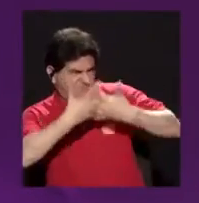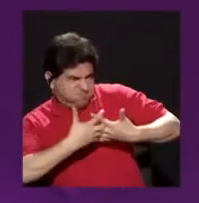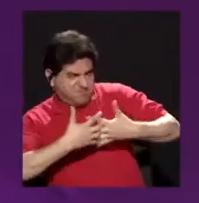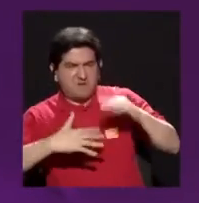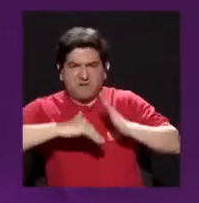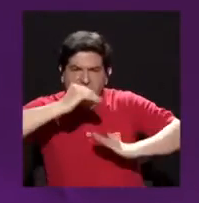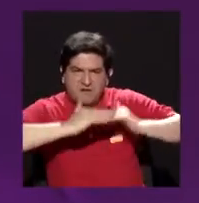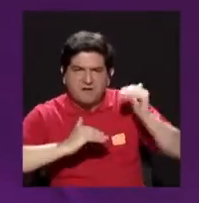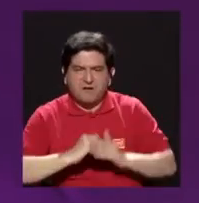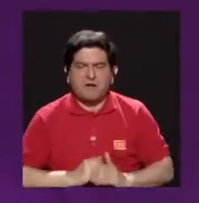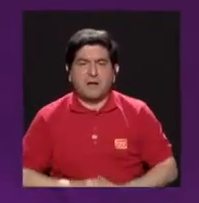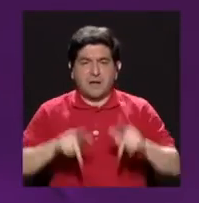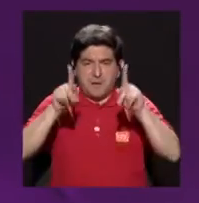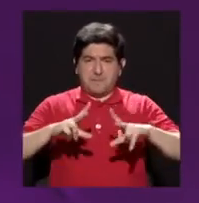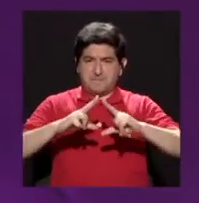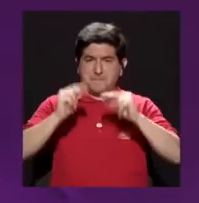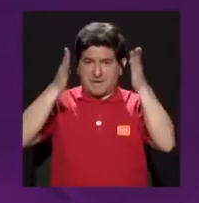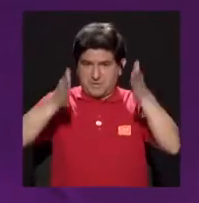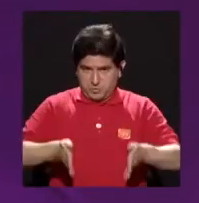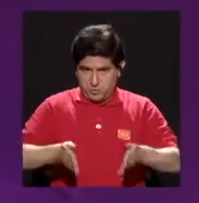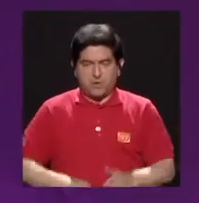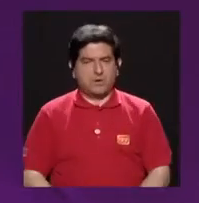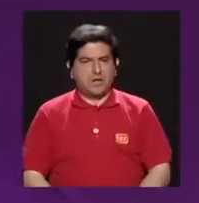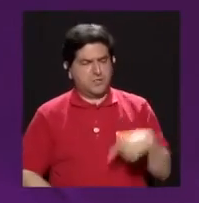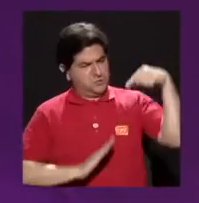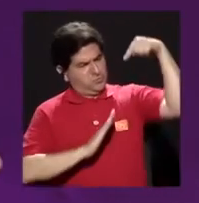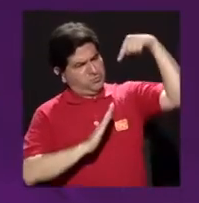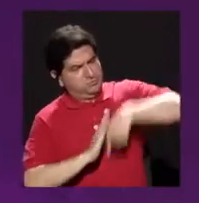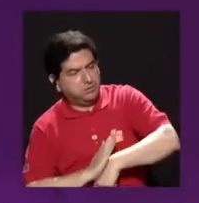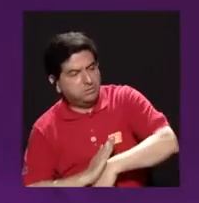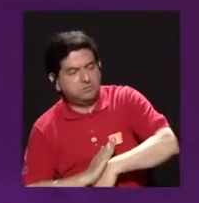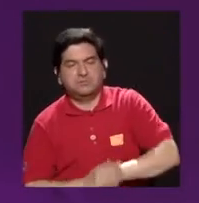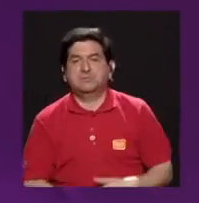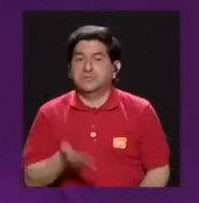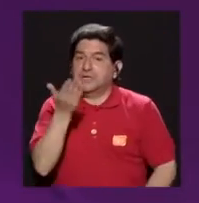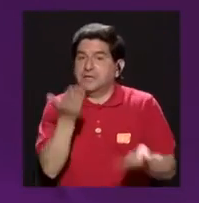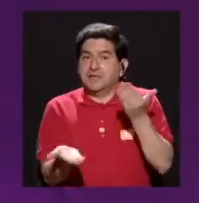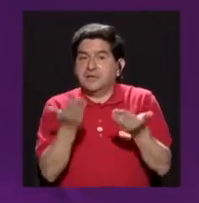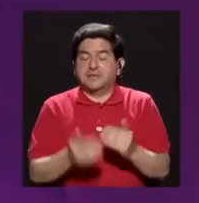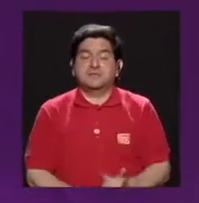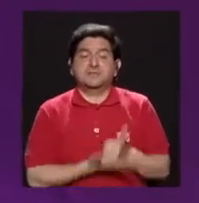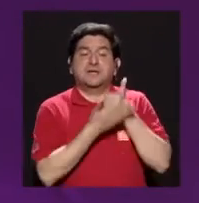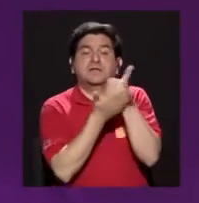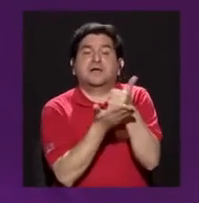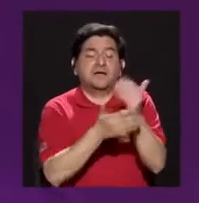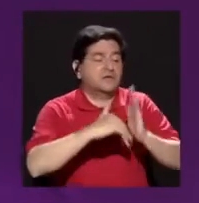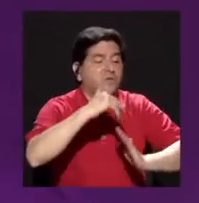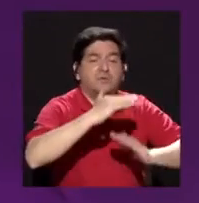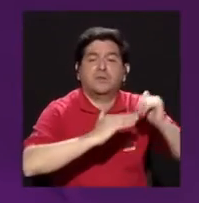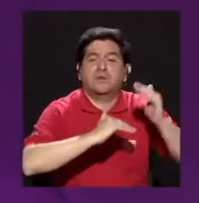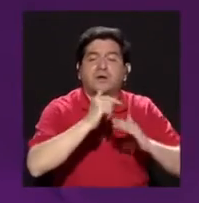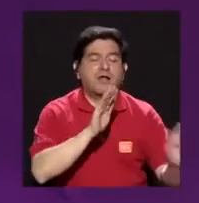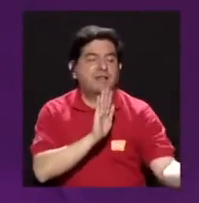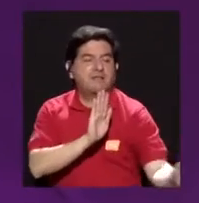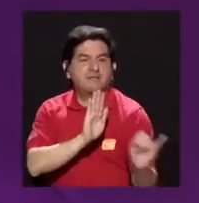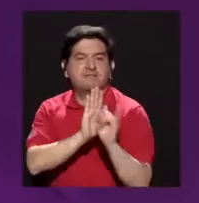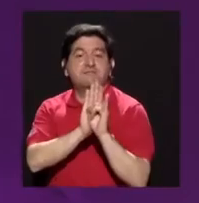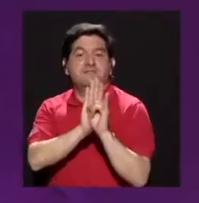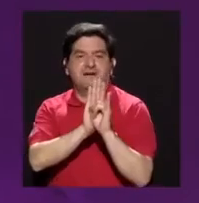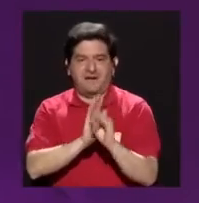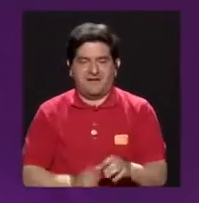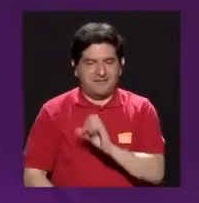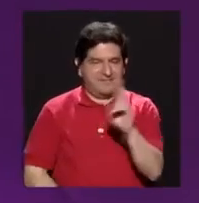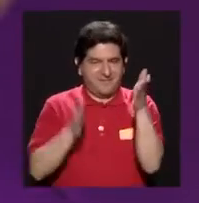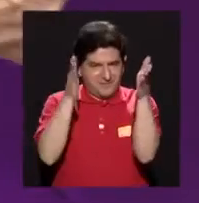construyendo en relación con los nicaragüenses es muy profunda y de alguna forma sirve para construir esa